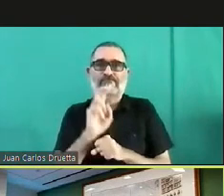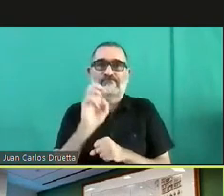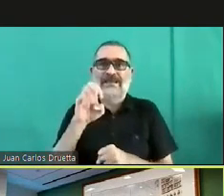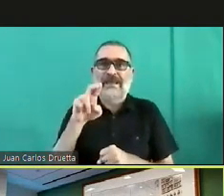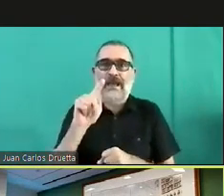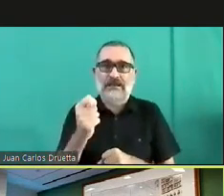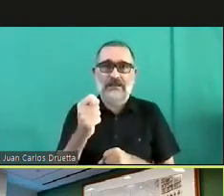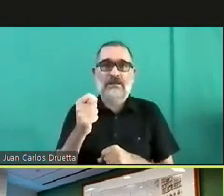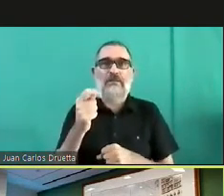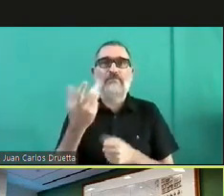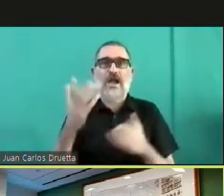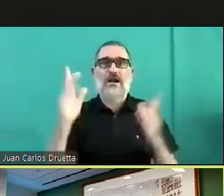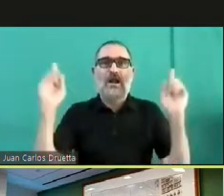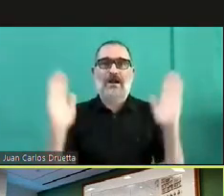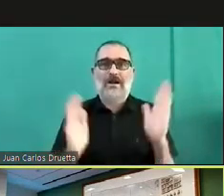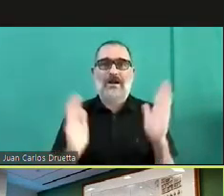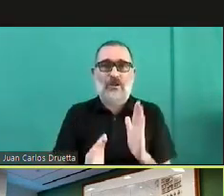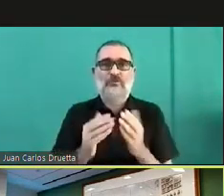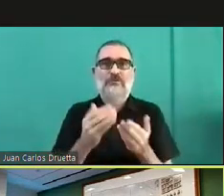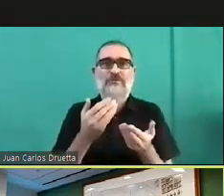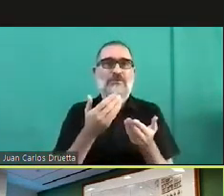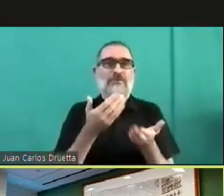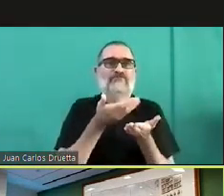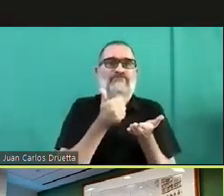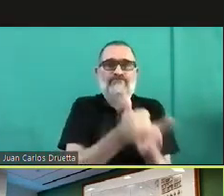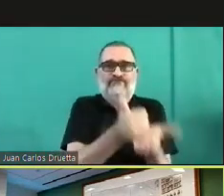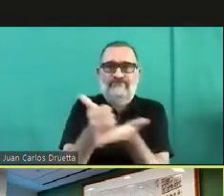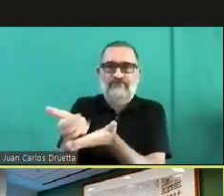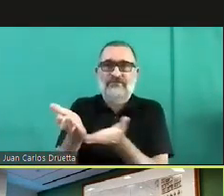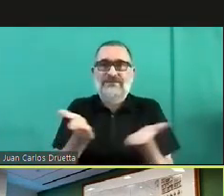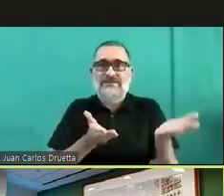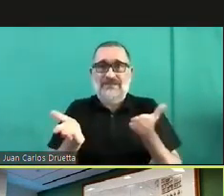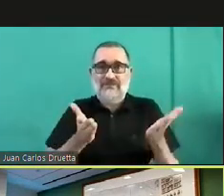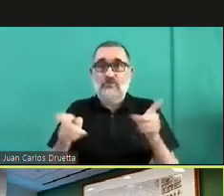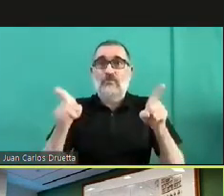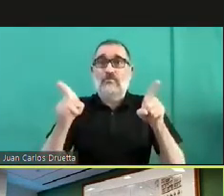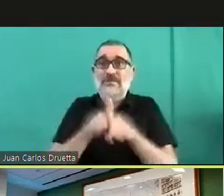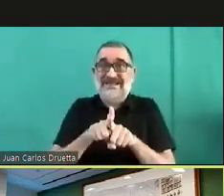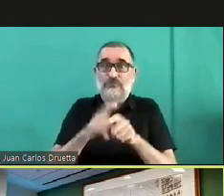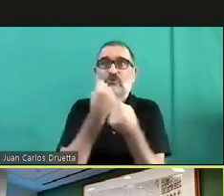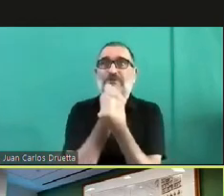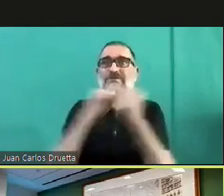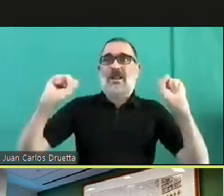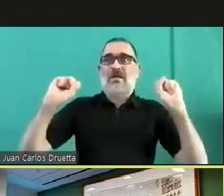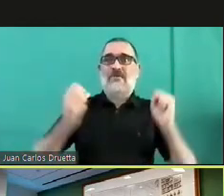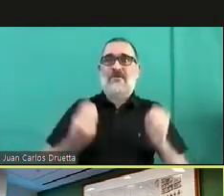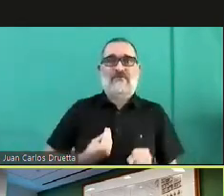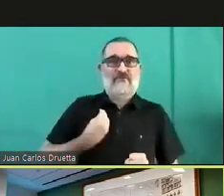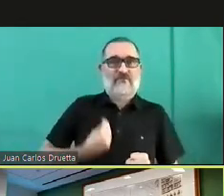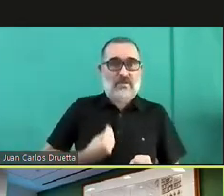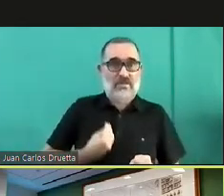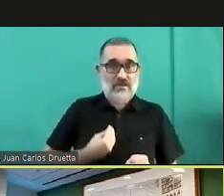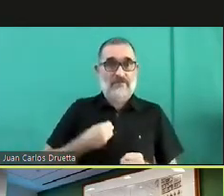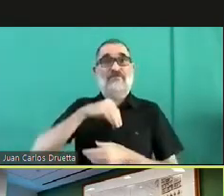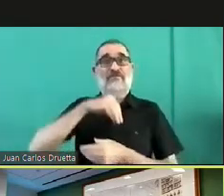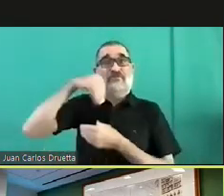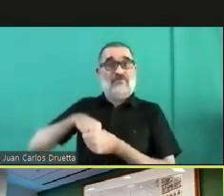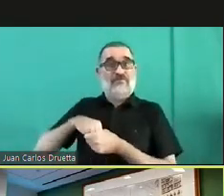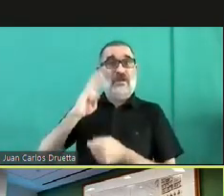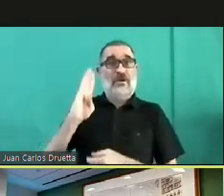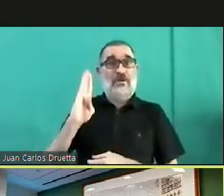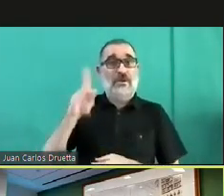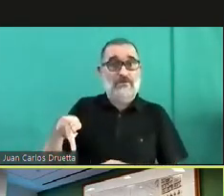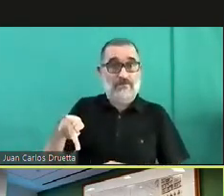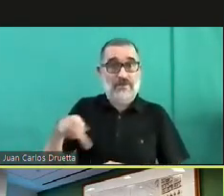la cnt más de mil millones de dólares de eeuu para este esfuerzo en dentro de poco la